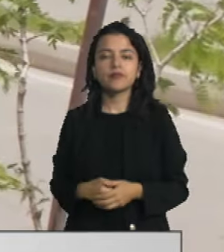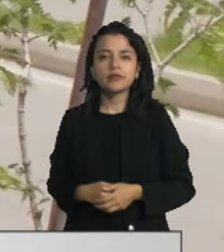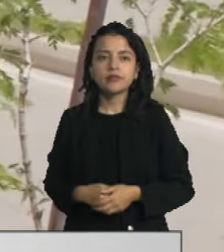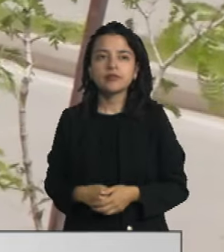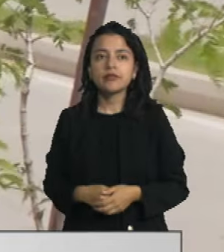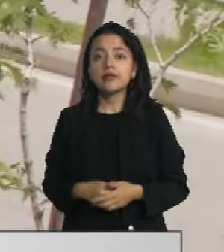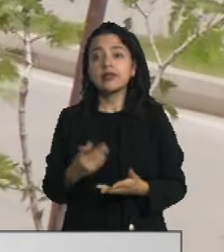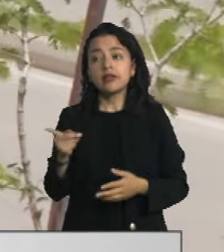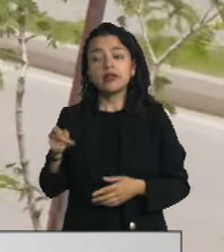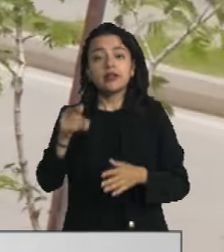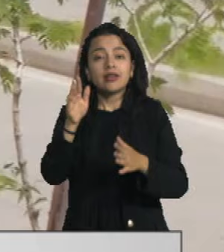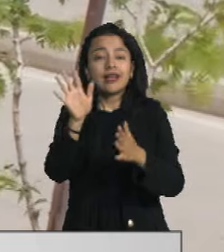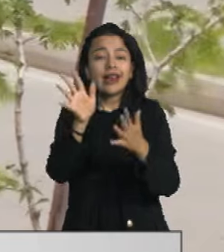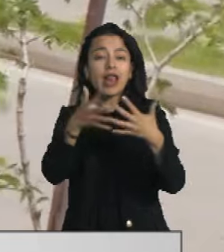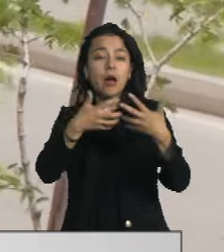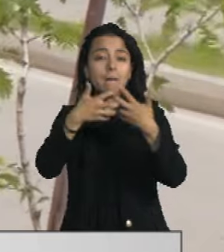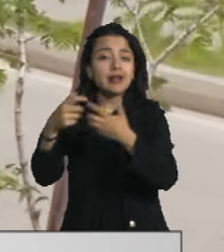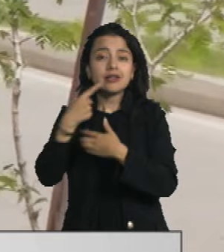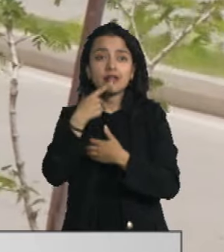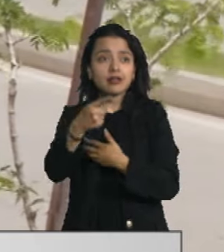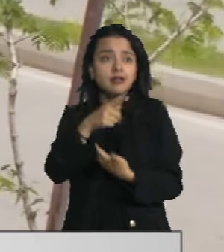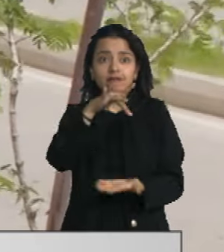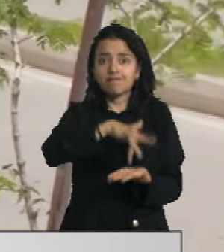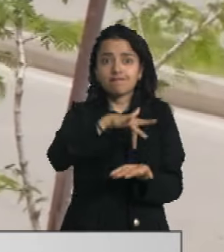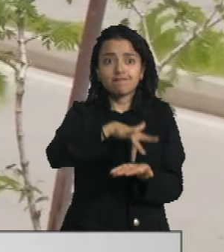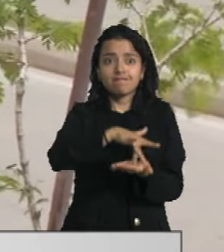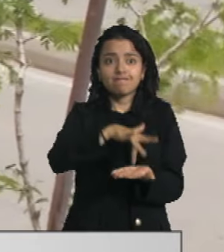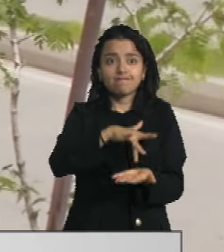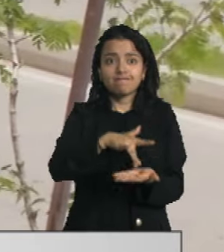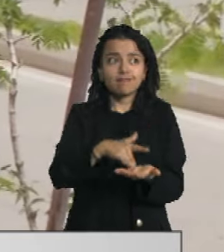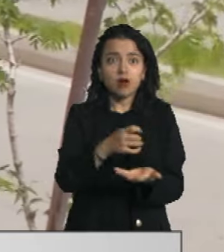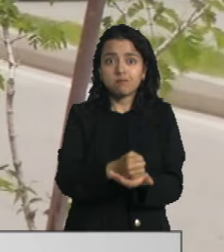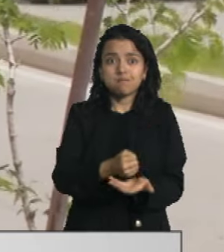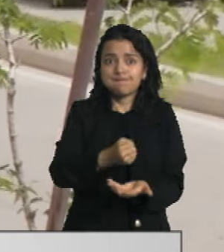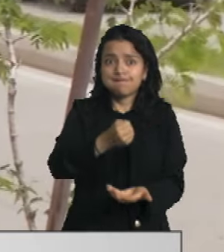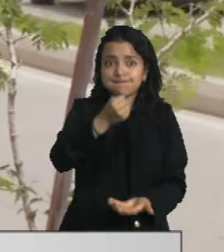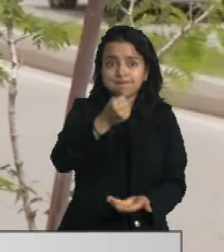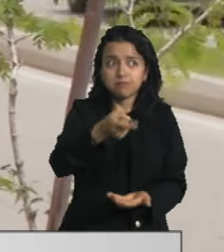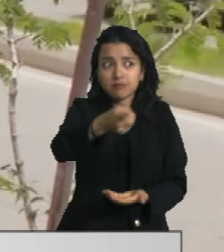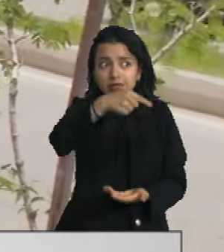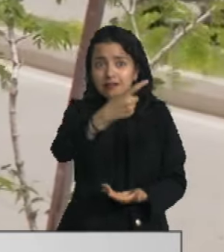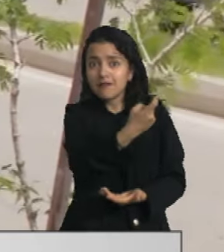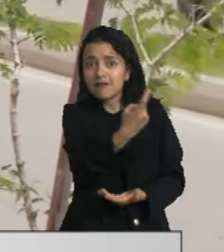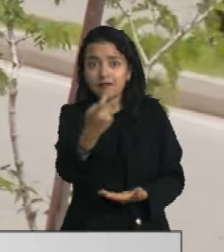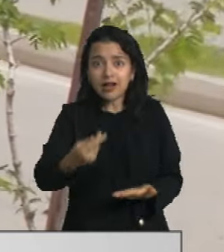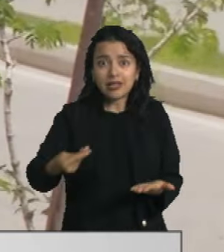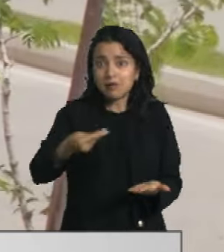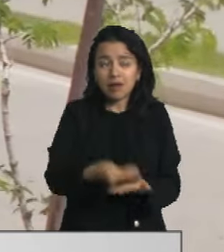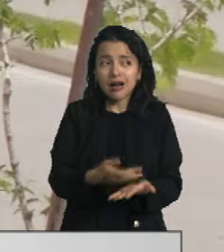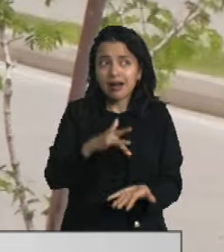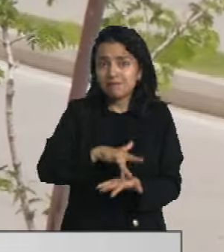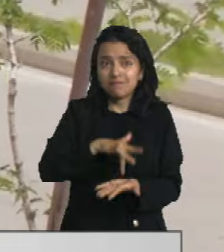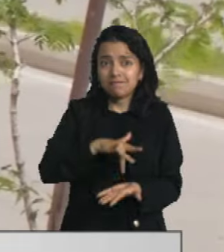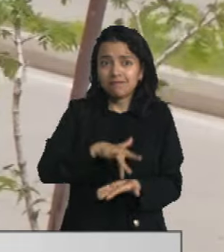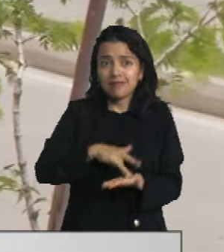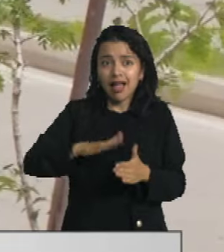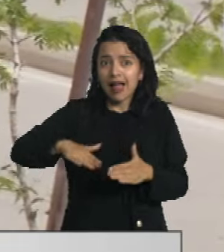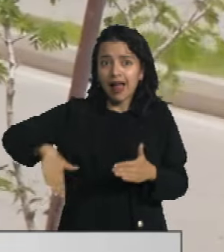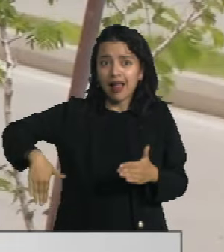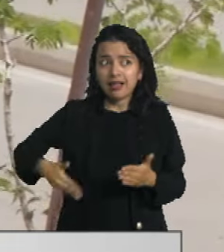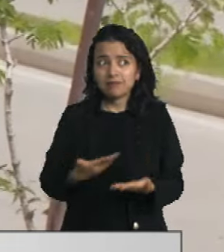en estos tres departamentos para igualmente iniciar estos cortes de energía por la deuda que según la empresa de